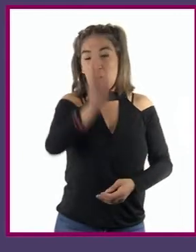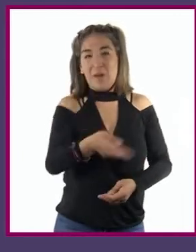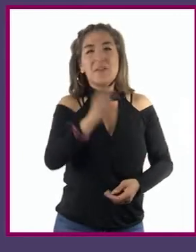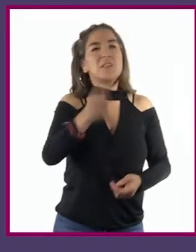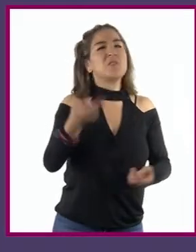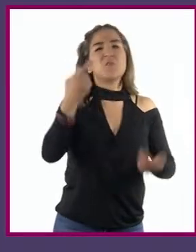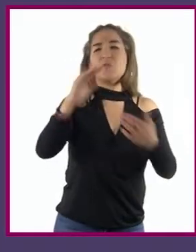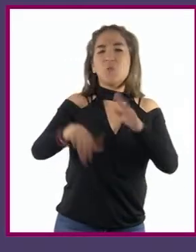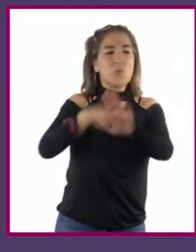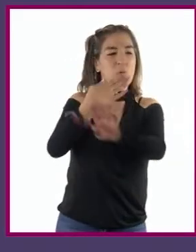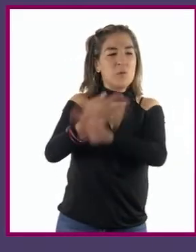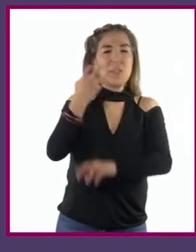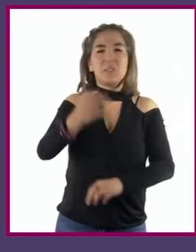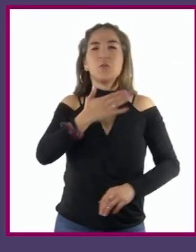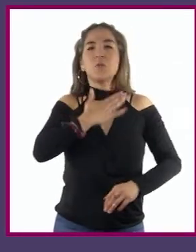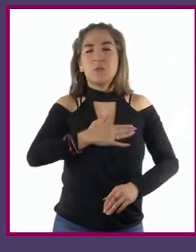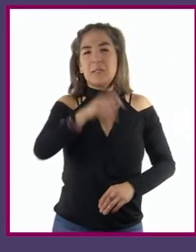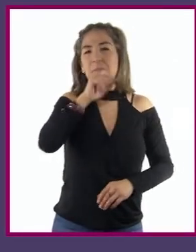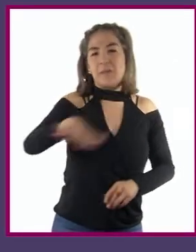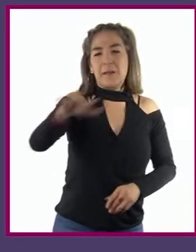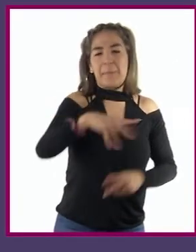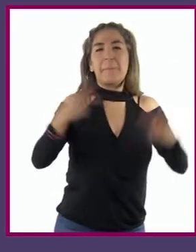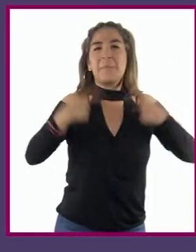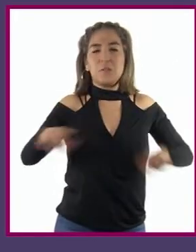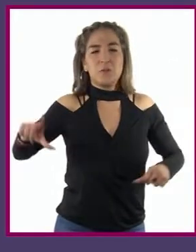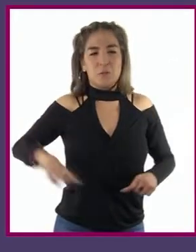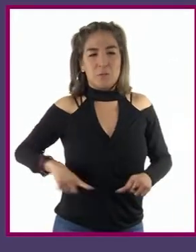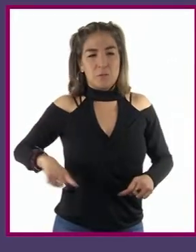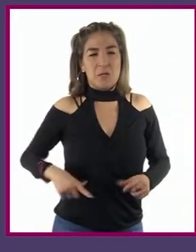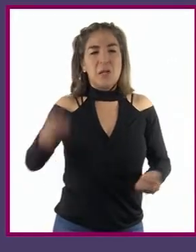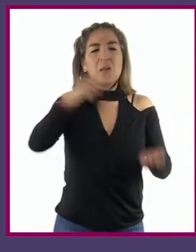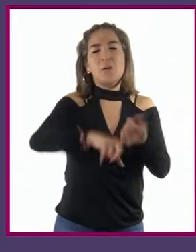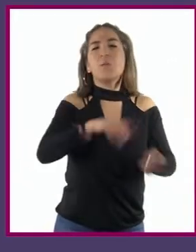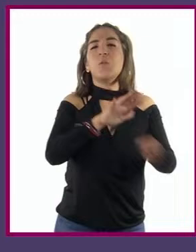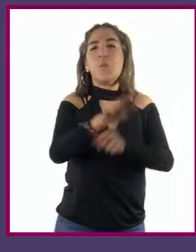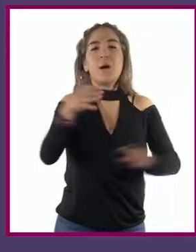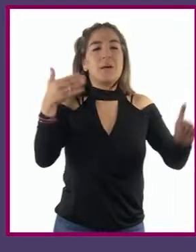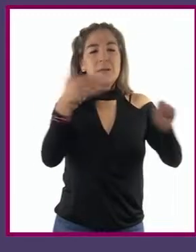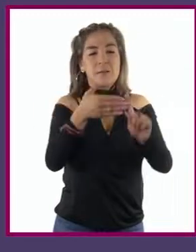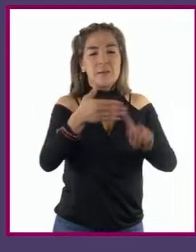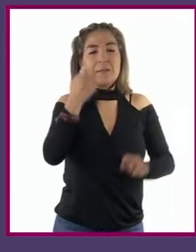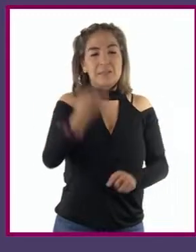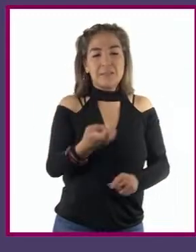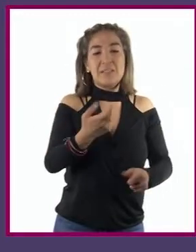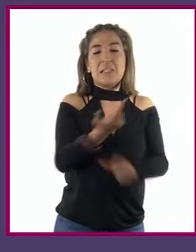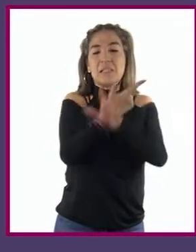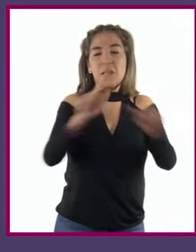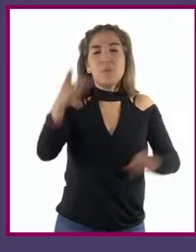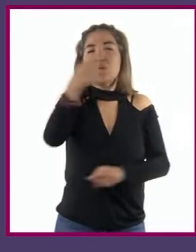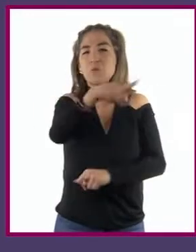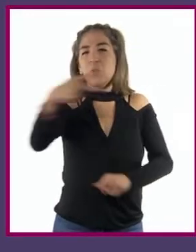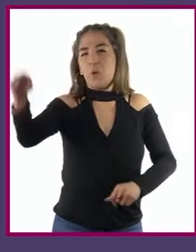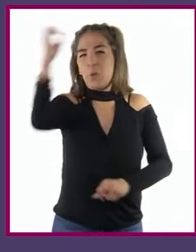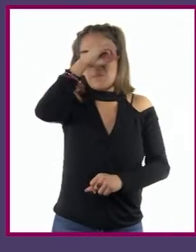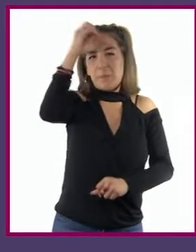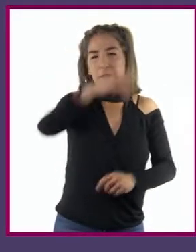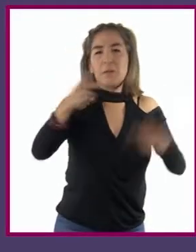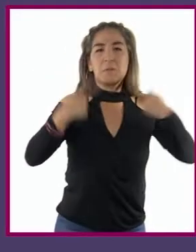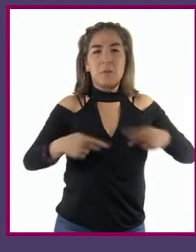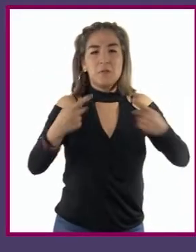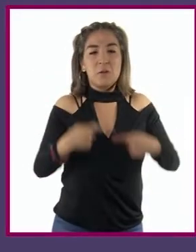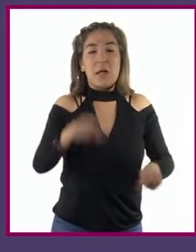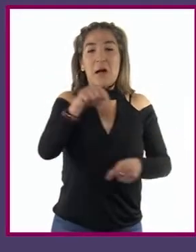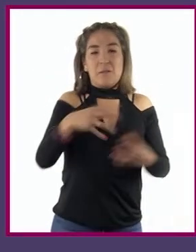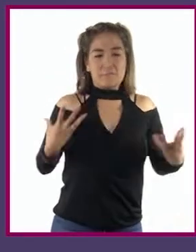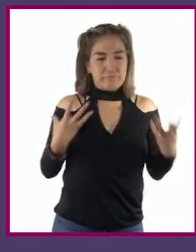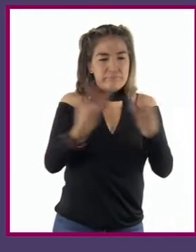con la justicia y para el bien de los gobernados. Entre sus objetivos está el limitar el libre albedrío de los seres humanos que viven dentro